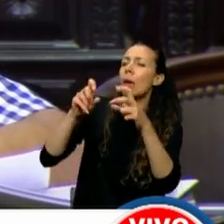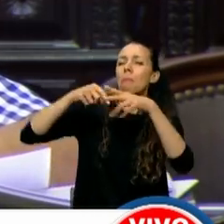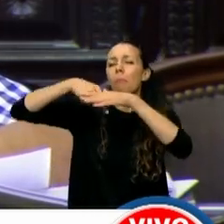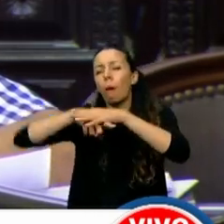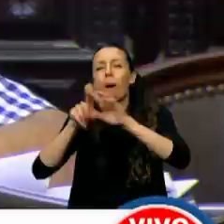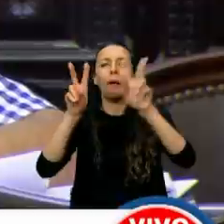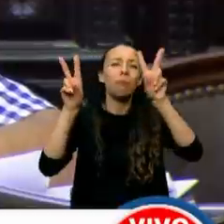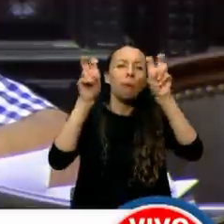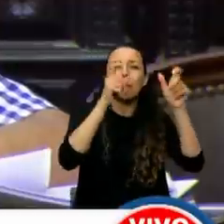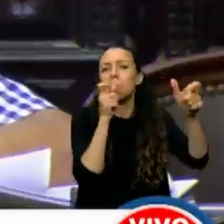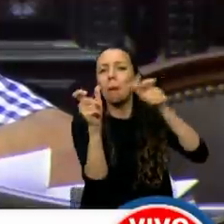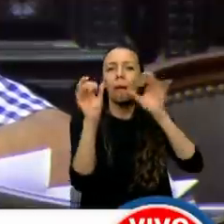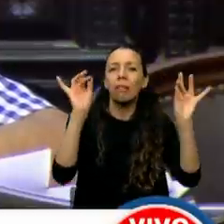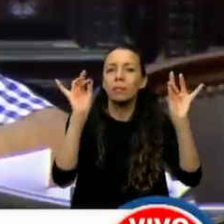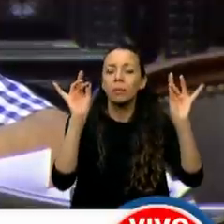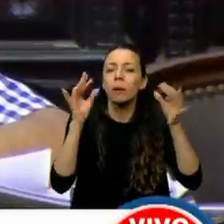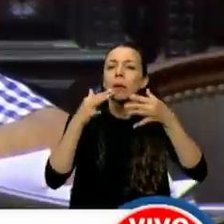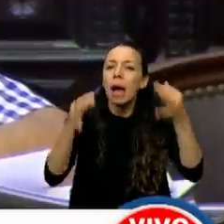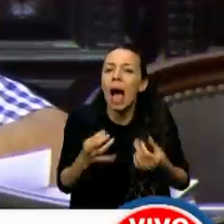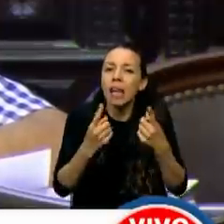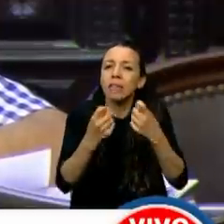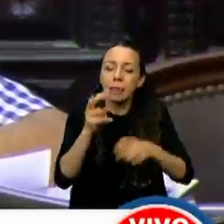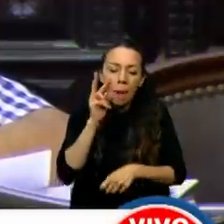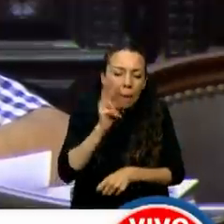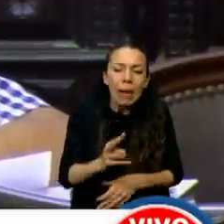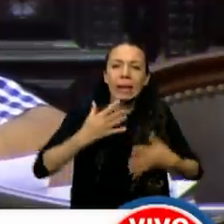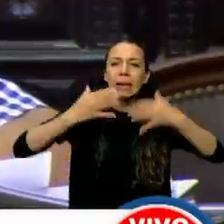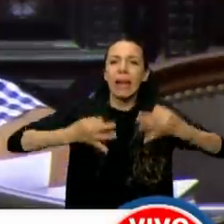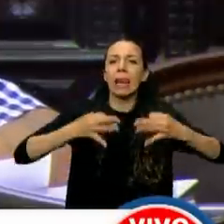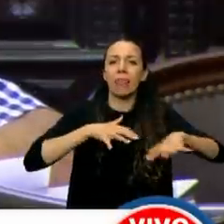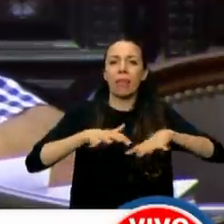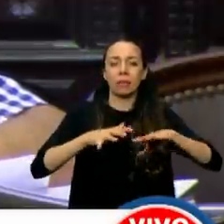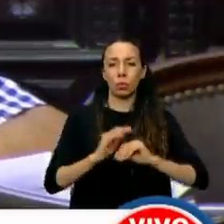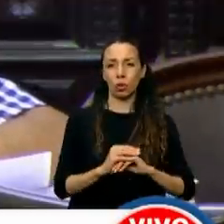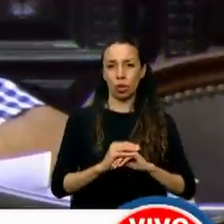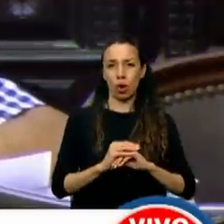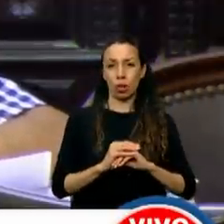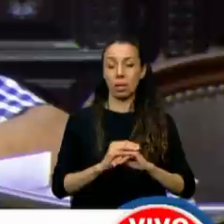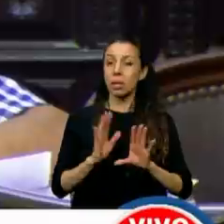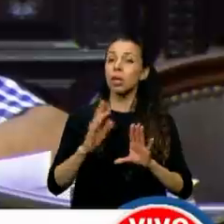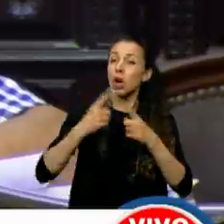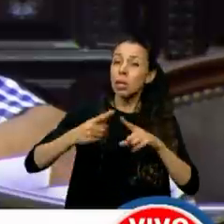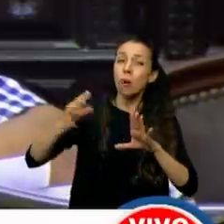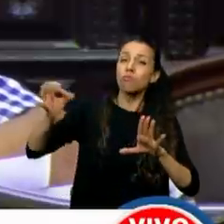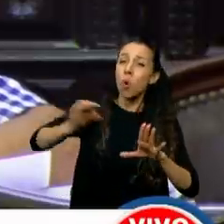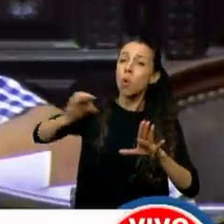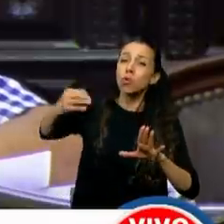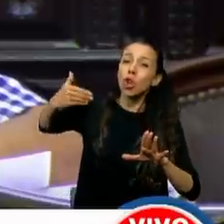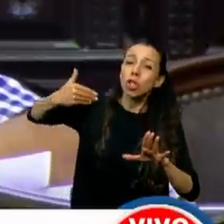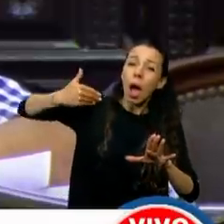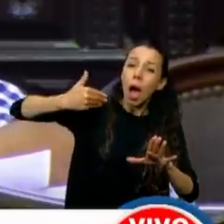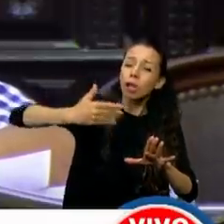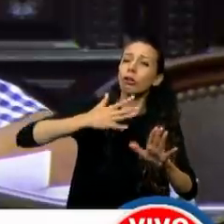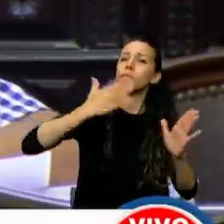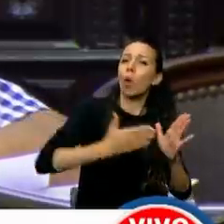la realidad de lo que pasa y aquellos que no han pasado en muchos años que hemos sido expulsado de la